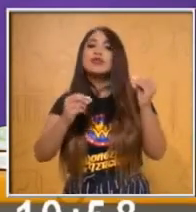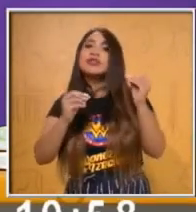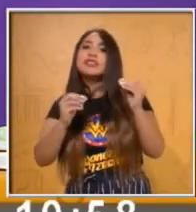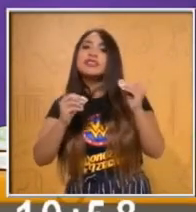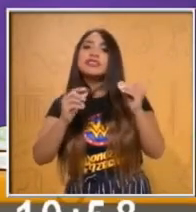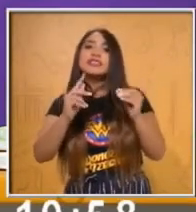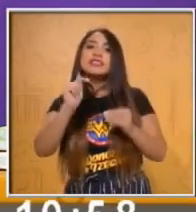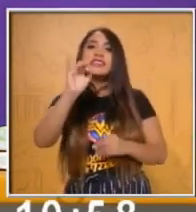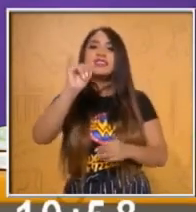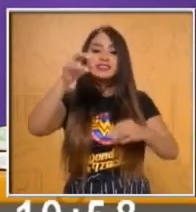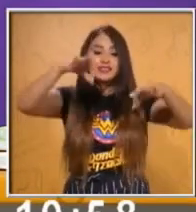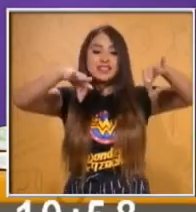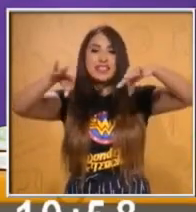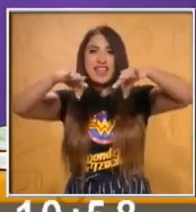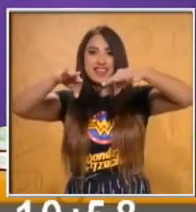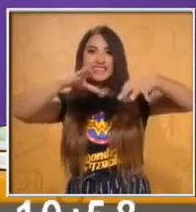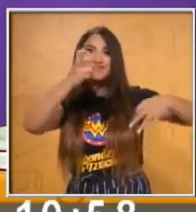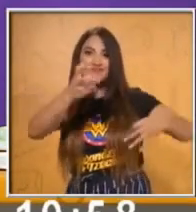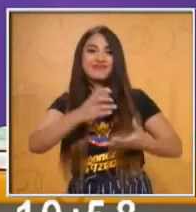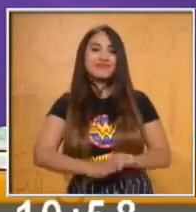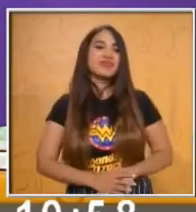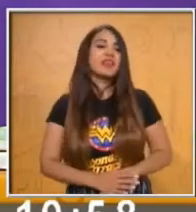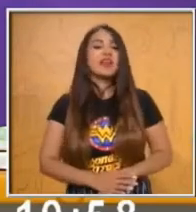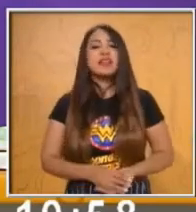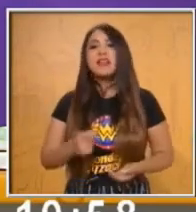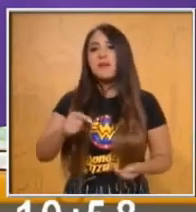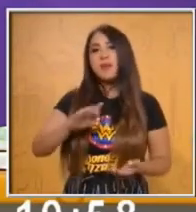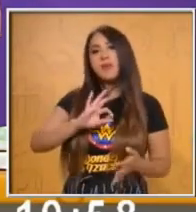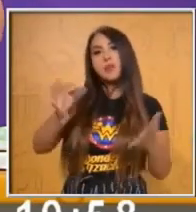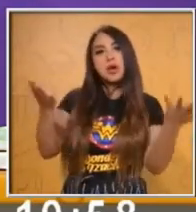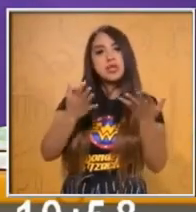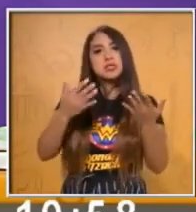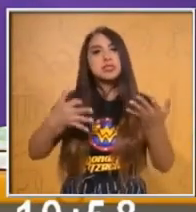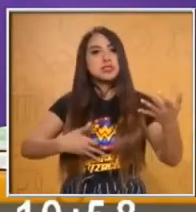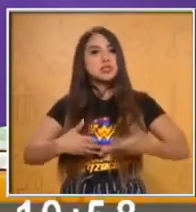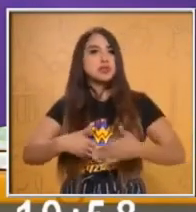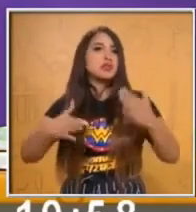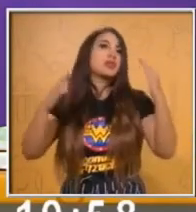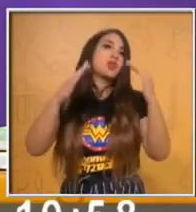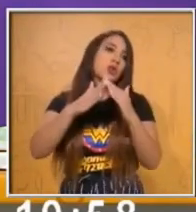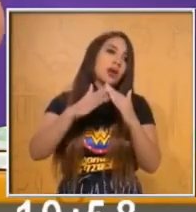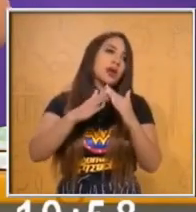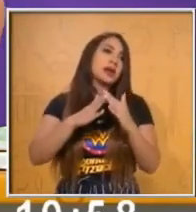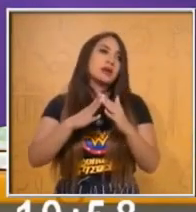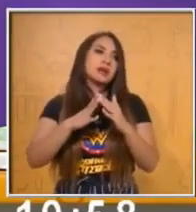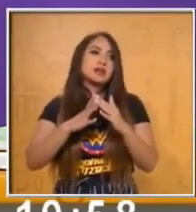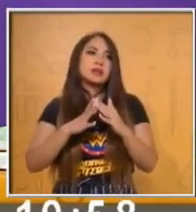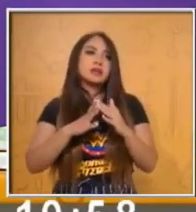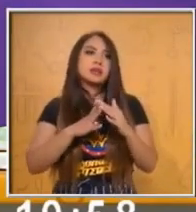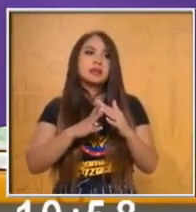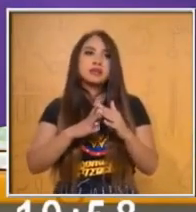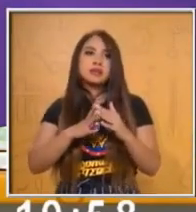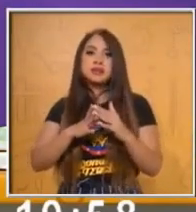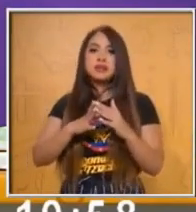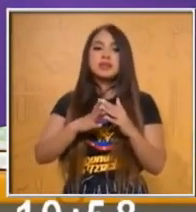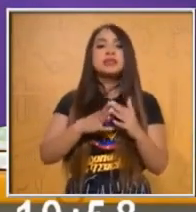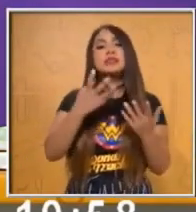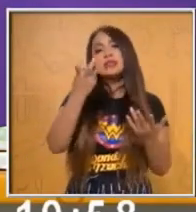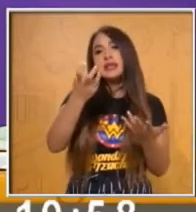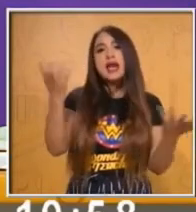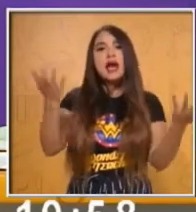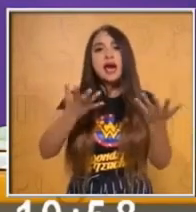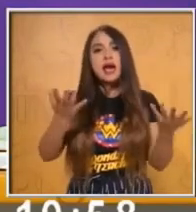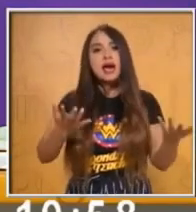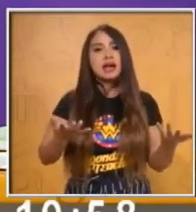este guión de teatro y que tú lo puedas representar en tu casa, ya sea que te grabes o no, pero que lo hagas con títeres y lo representes de una manera